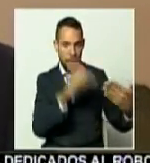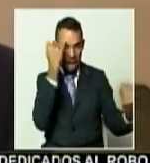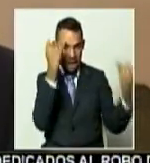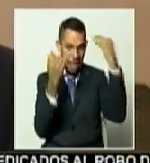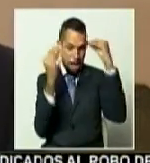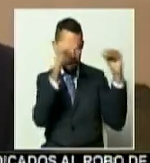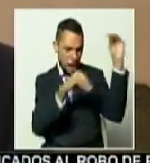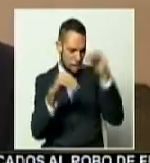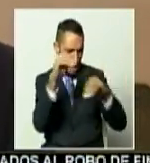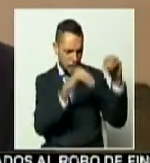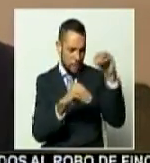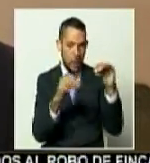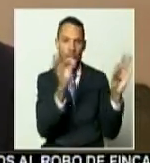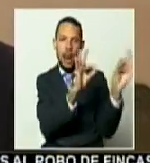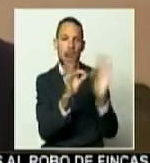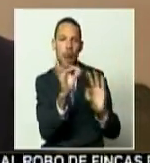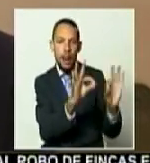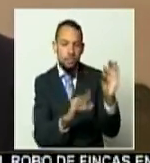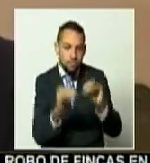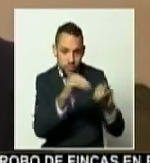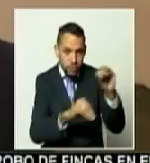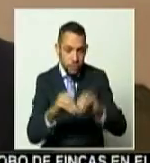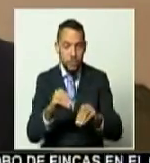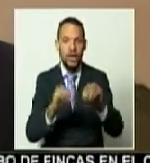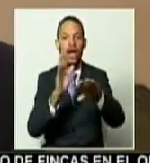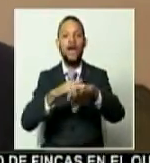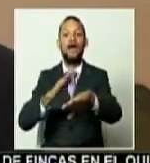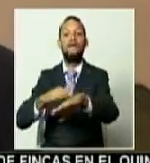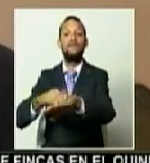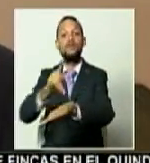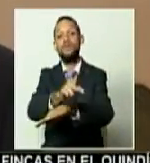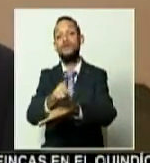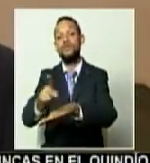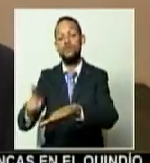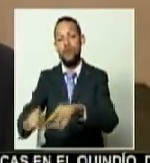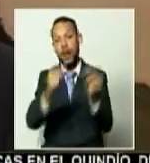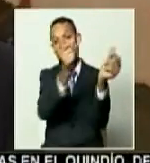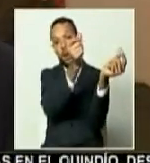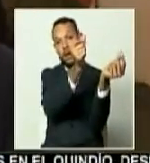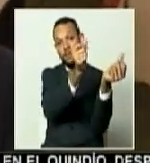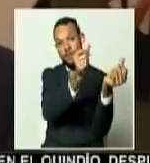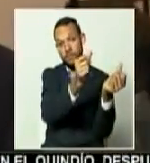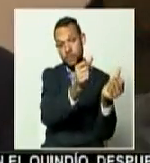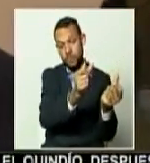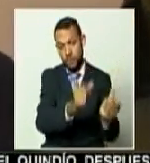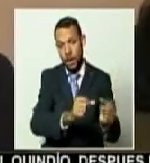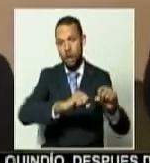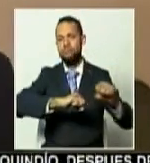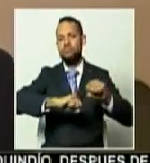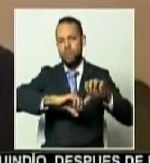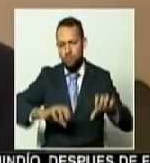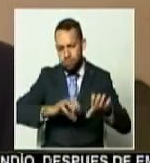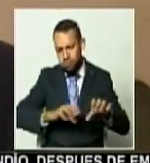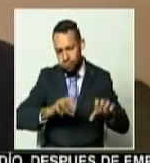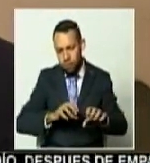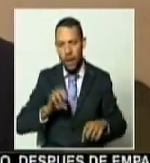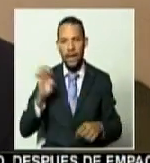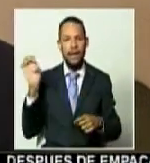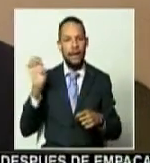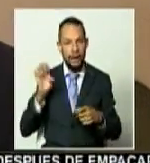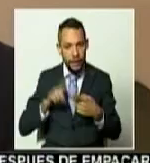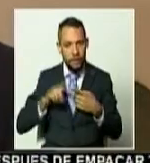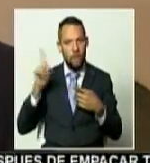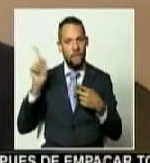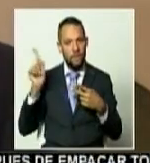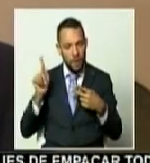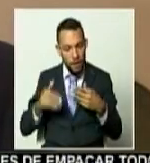presupuesto, pero hay que recordarle a toda la comunidad y a todos los ciudadanos que es que el presupuesto es un tema dinámico y desde enero, febrero,